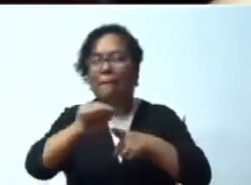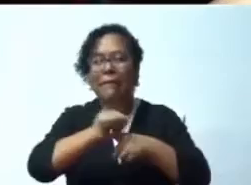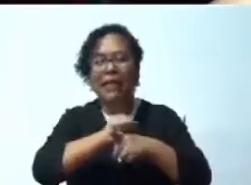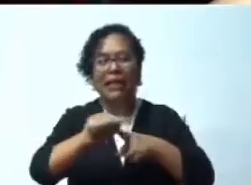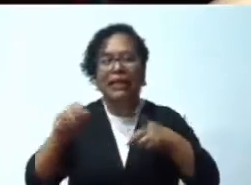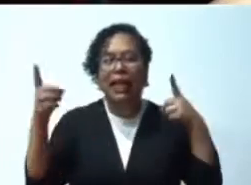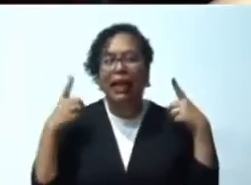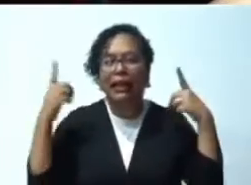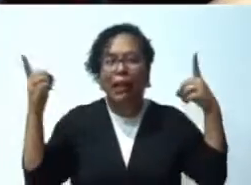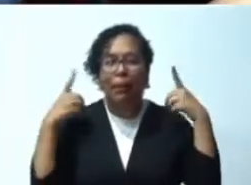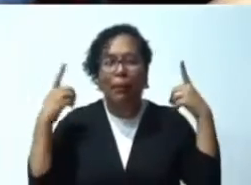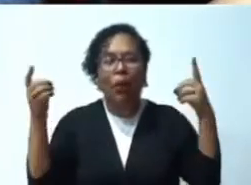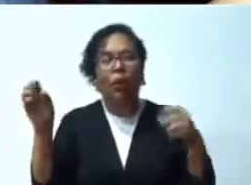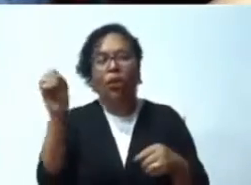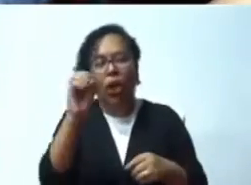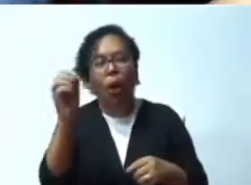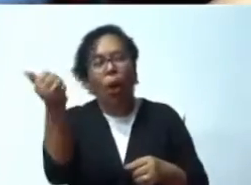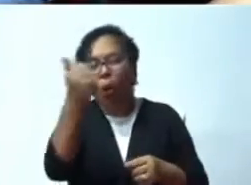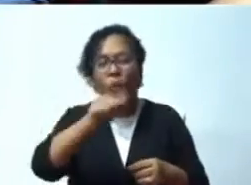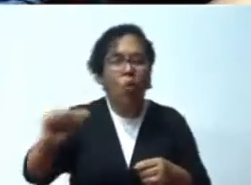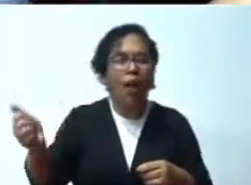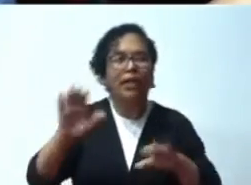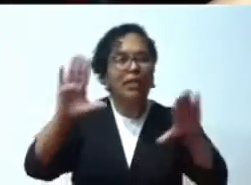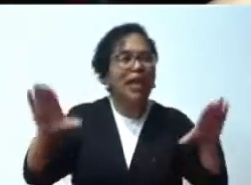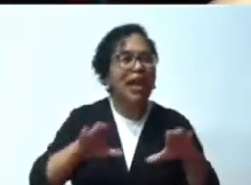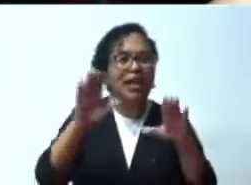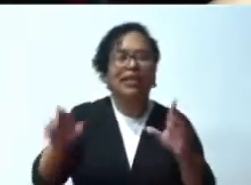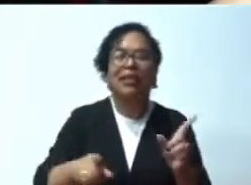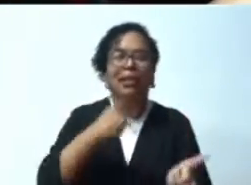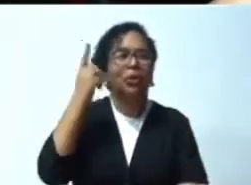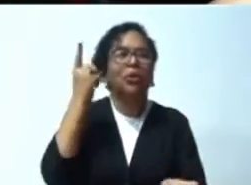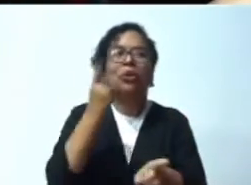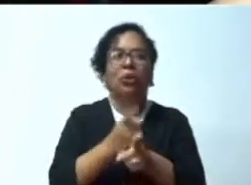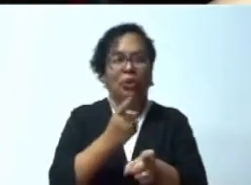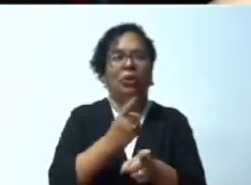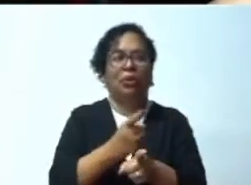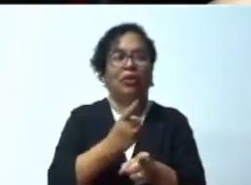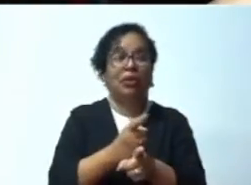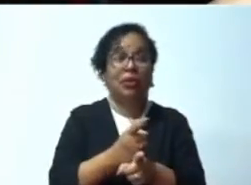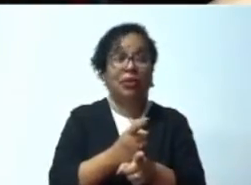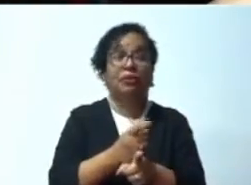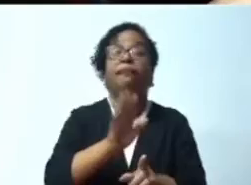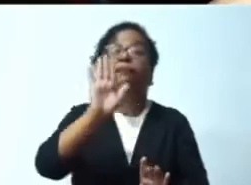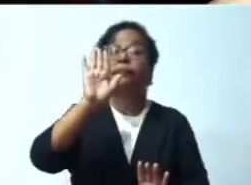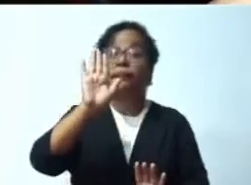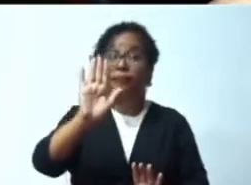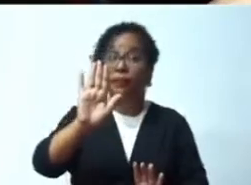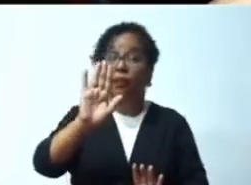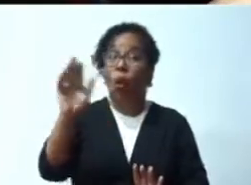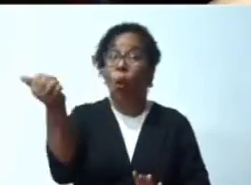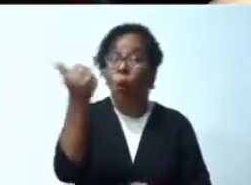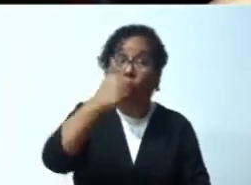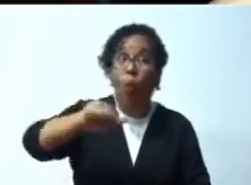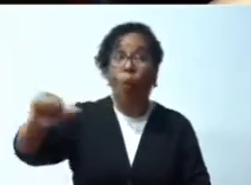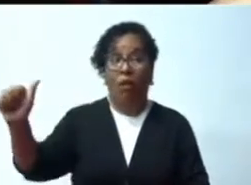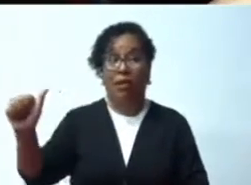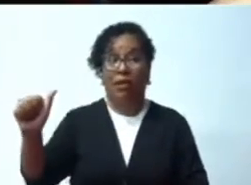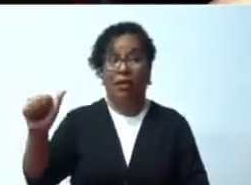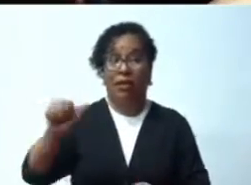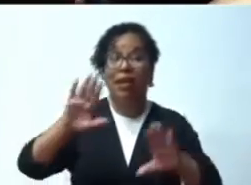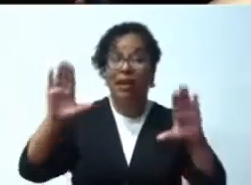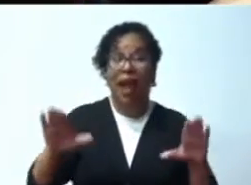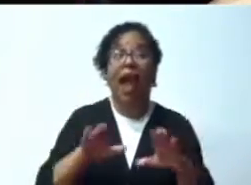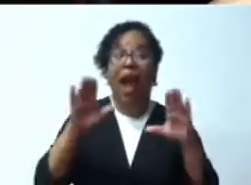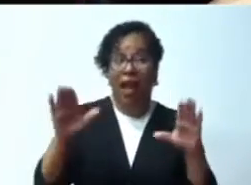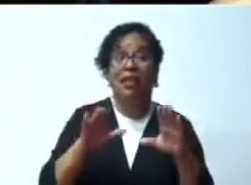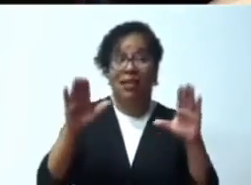pase a cualquier presidente de Junta de Vecinos es de esa demarcación. Y cualquier chantaje contra Alexis Jiménez